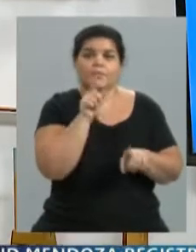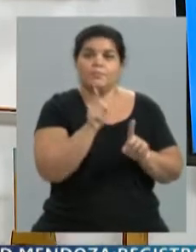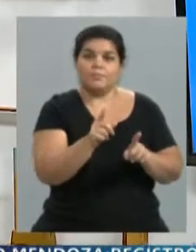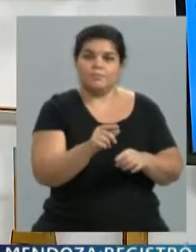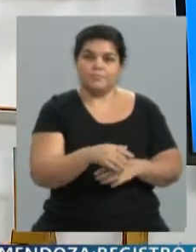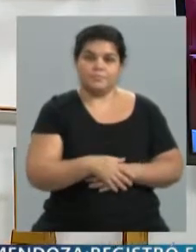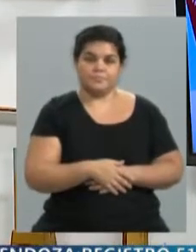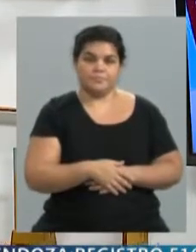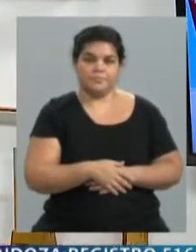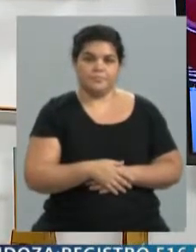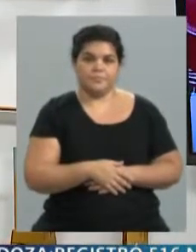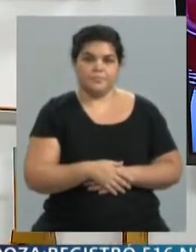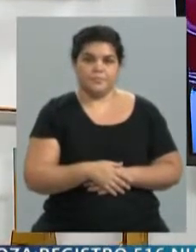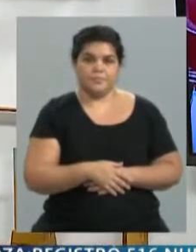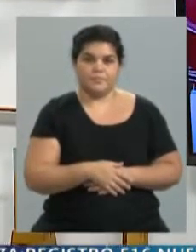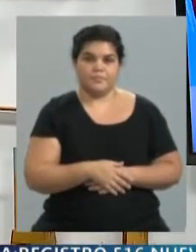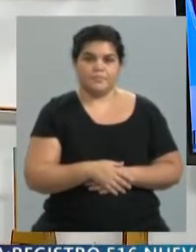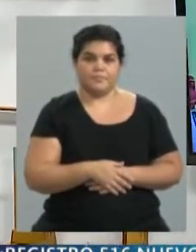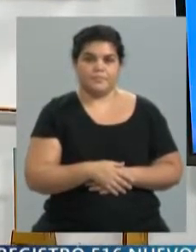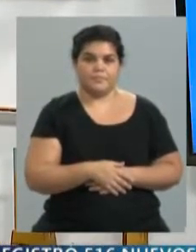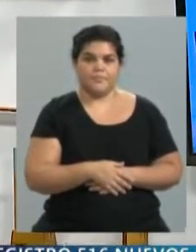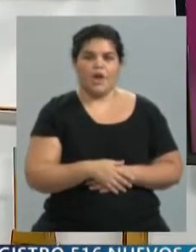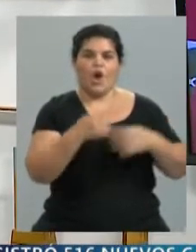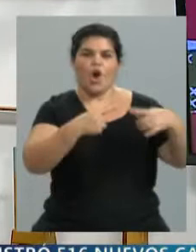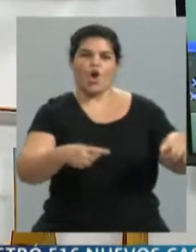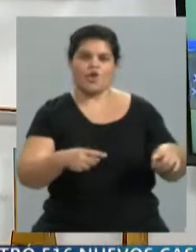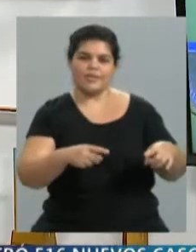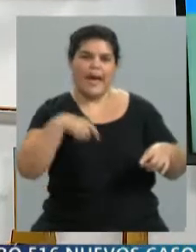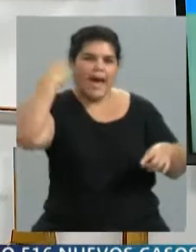involucrando alguna situación maliciosa para